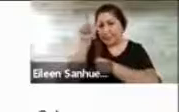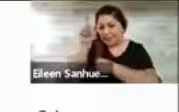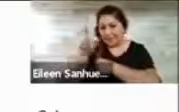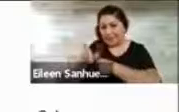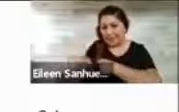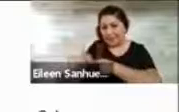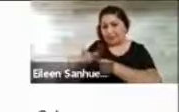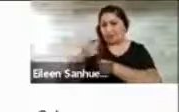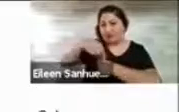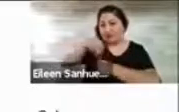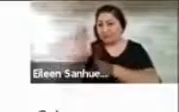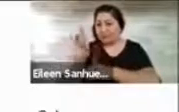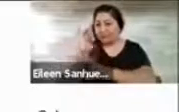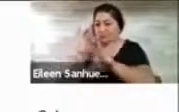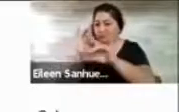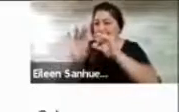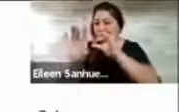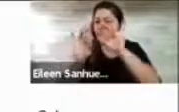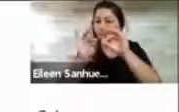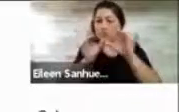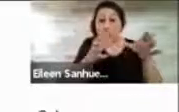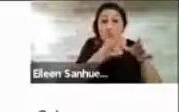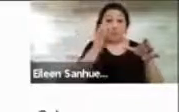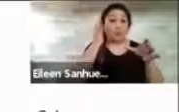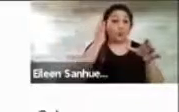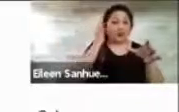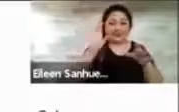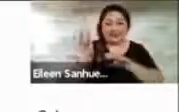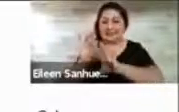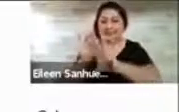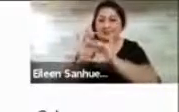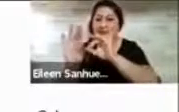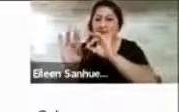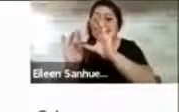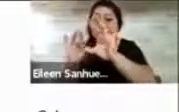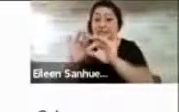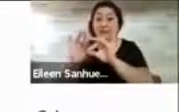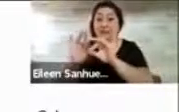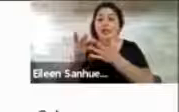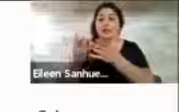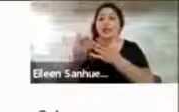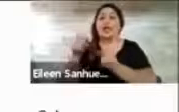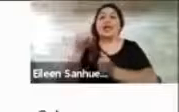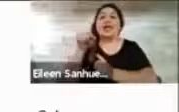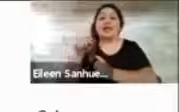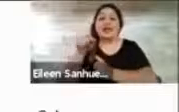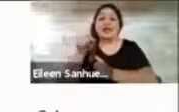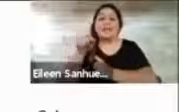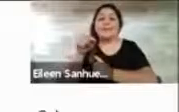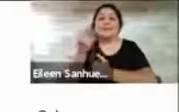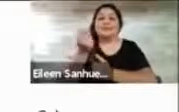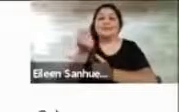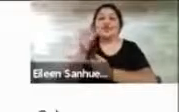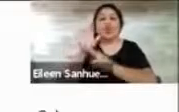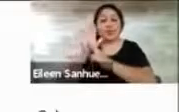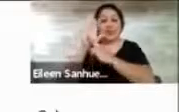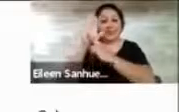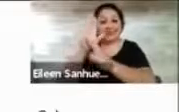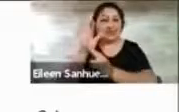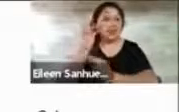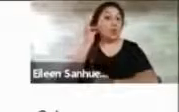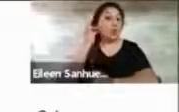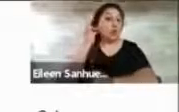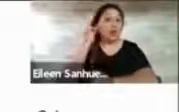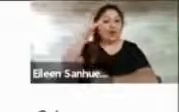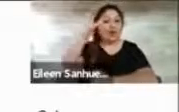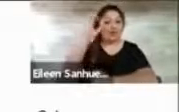un grupo de mujeres que como que representan a las mujeres de la ciencia y que la hemos elegido para que vengan